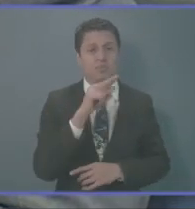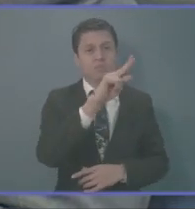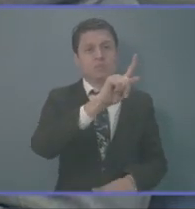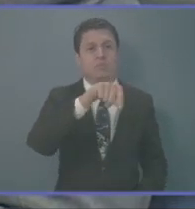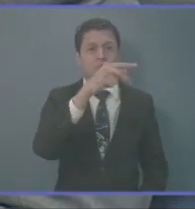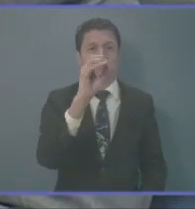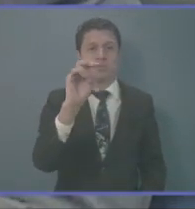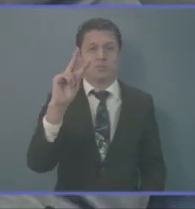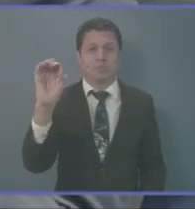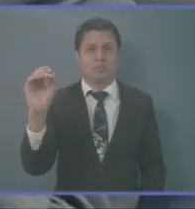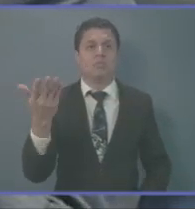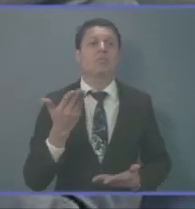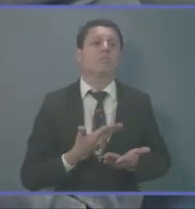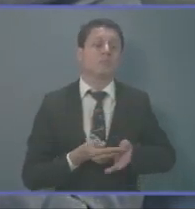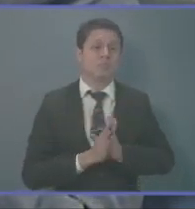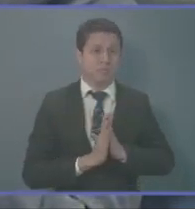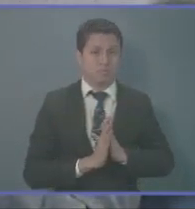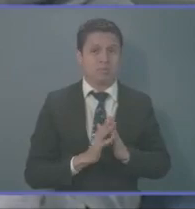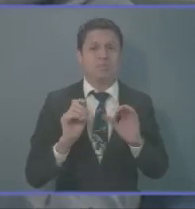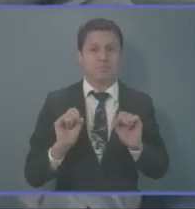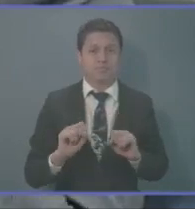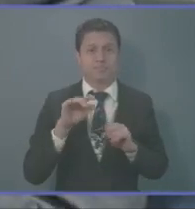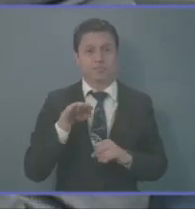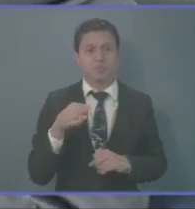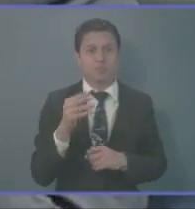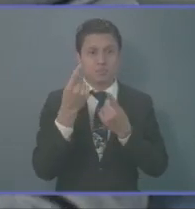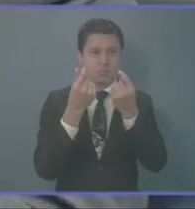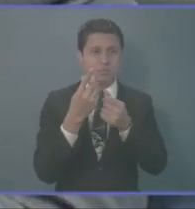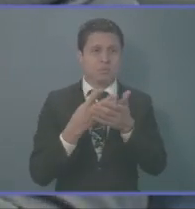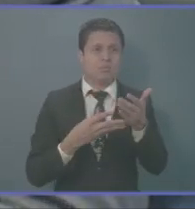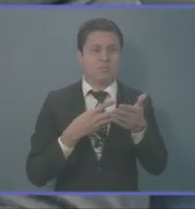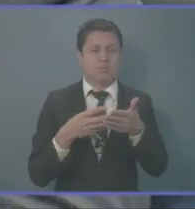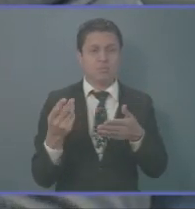2020, solicitó el uso